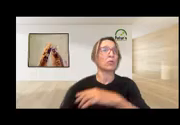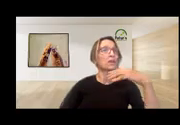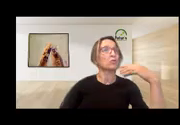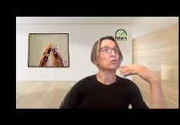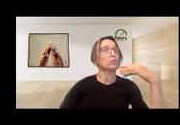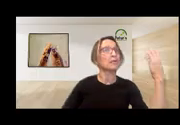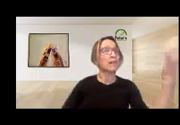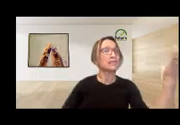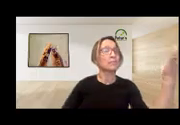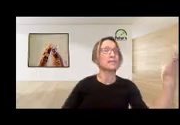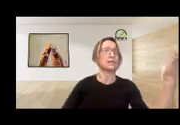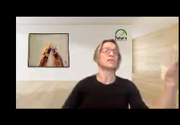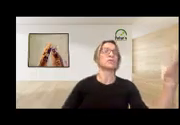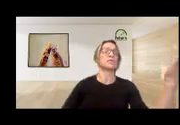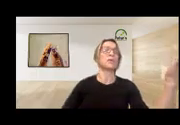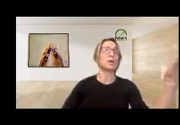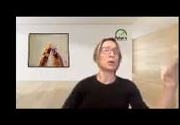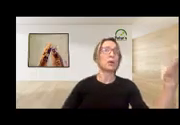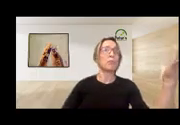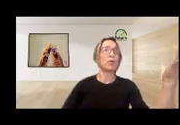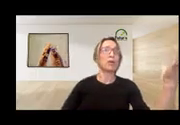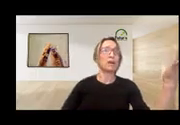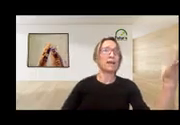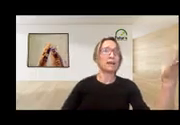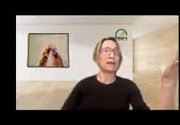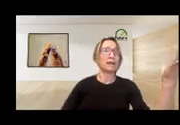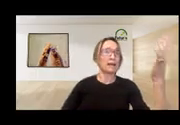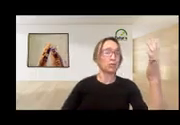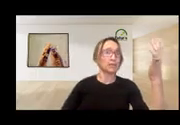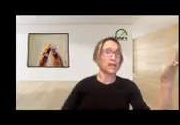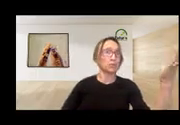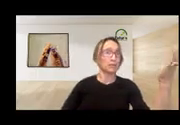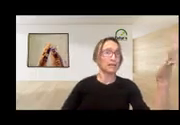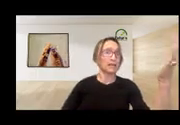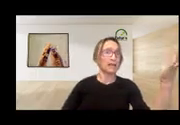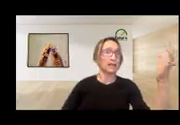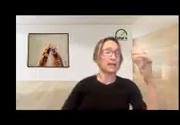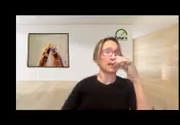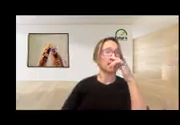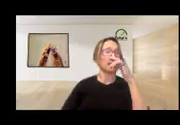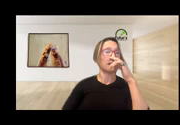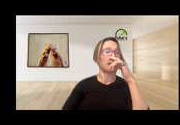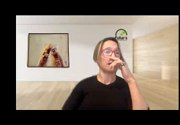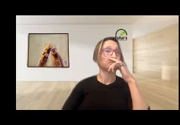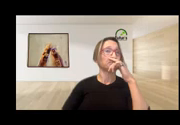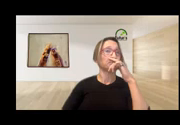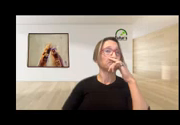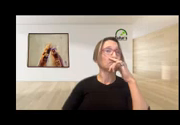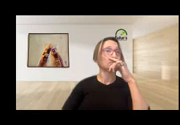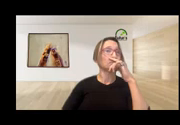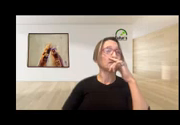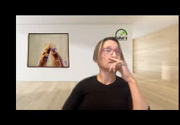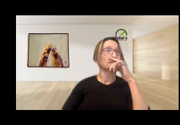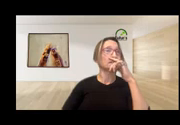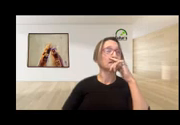relevantes para poder conseguir más investigación por los años que tienen